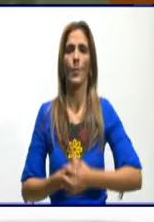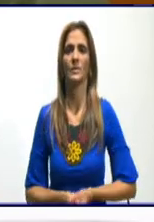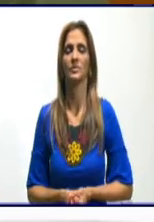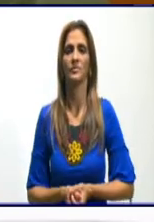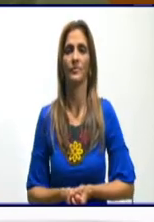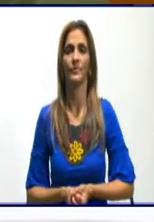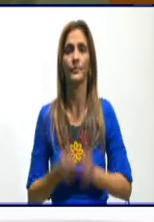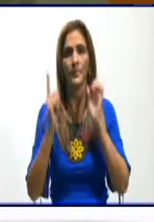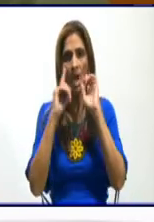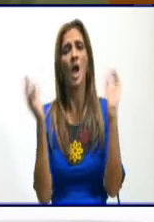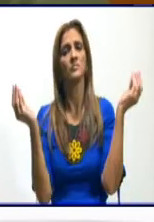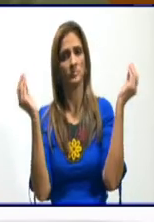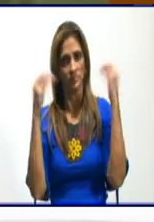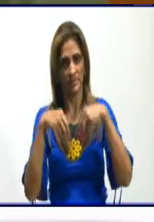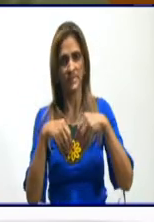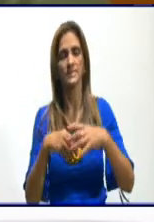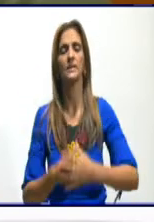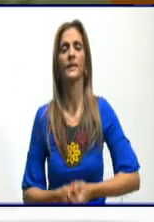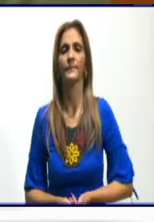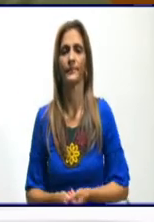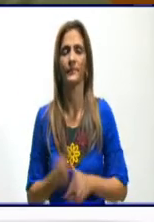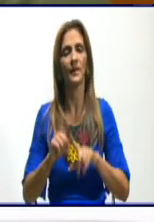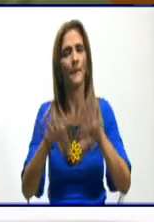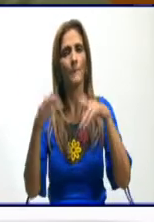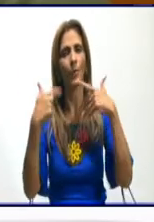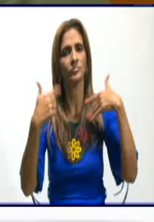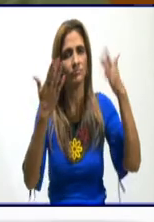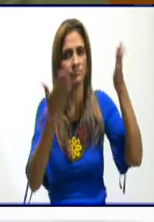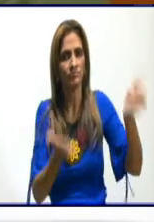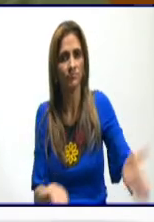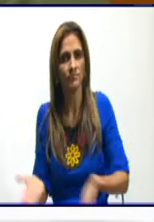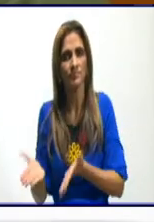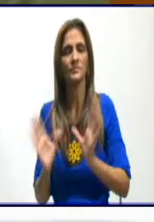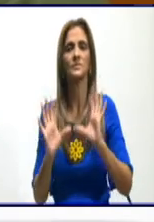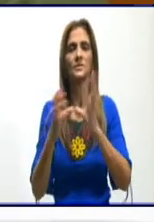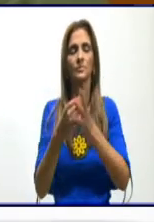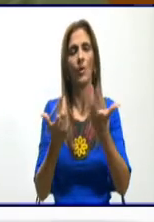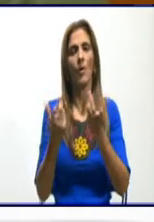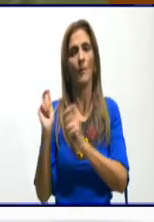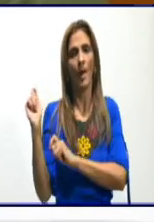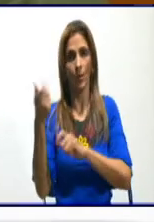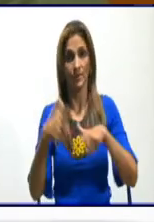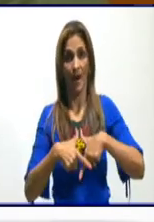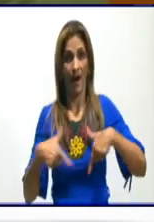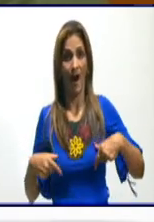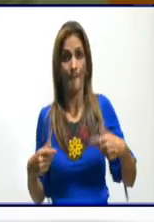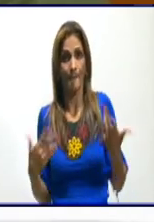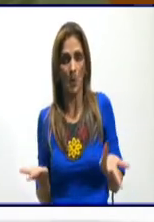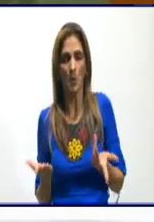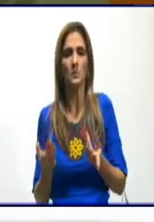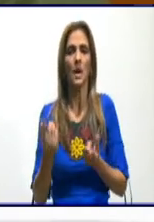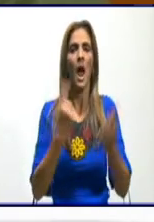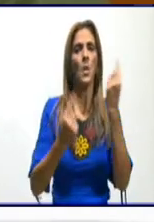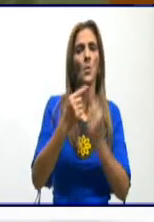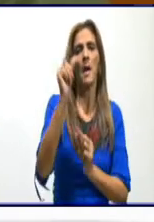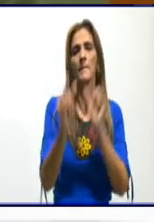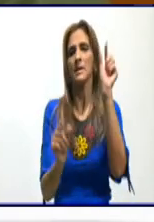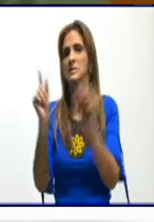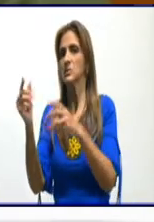al recibimiento los alazanes se han dado muchos criterios yo creo que sí